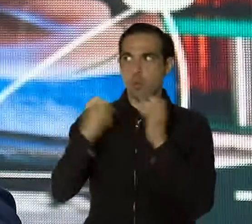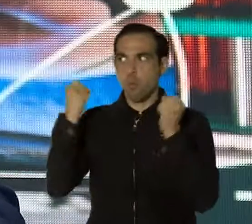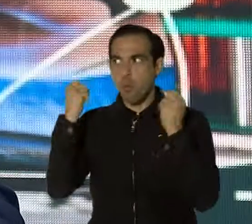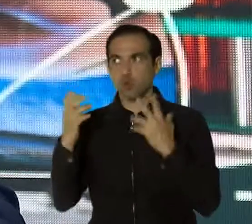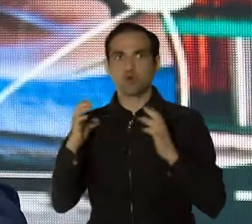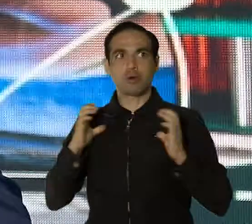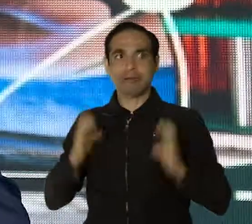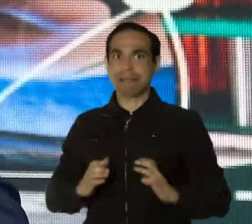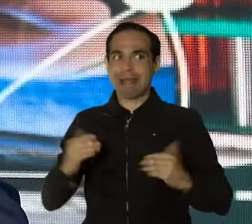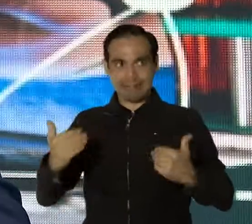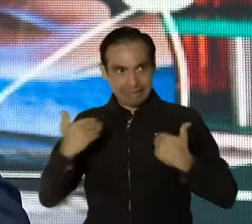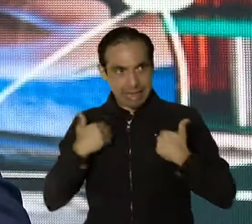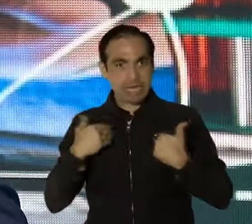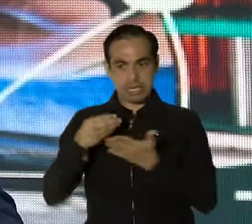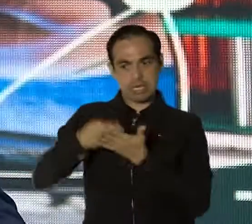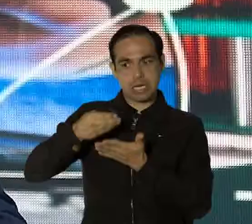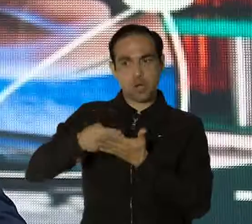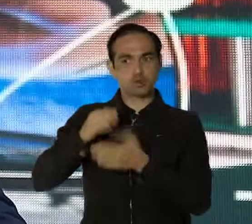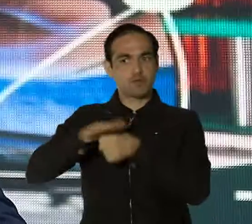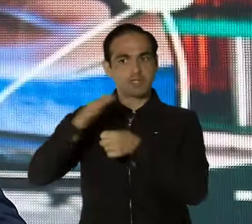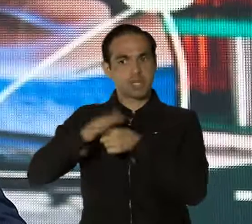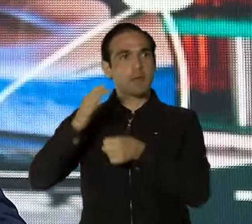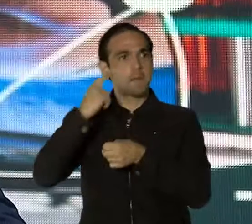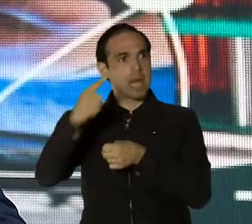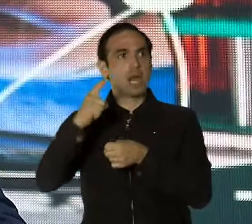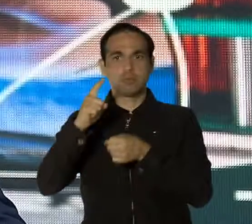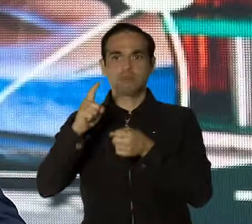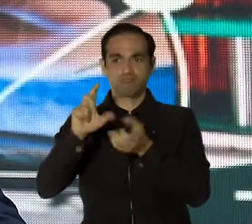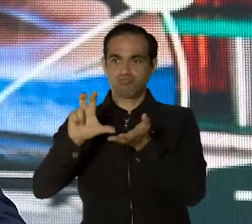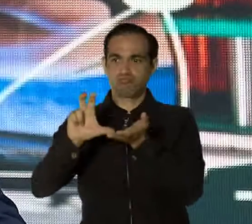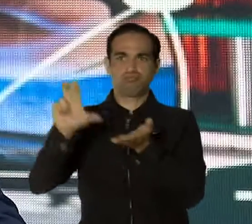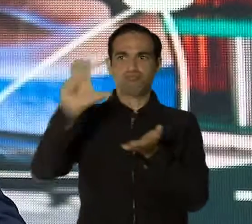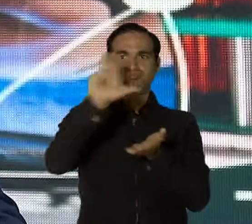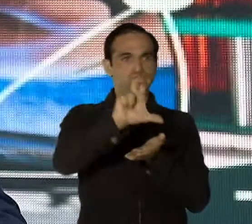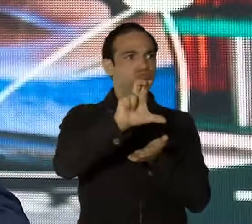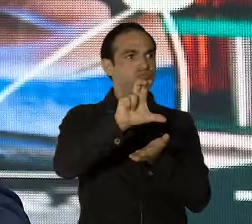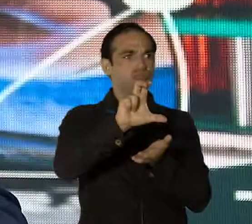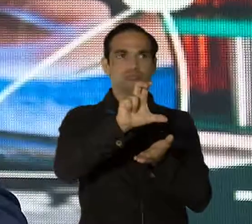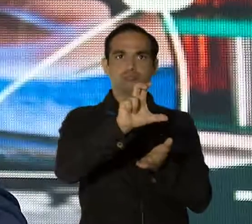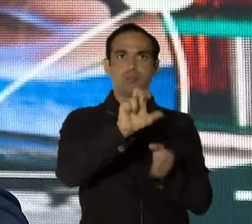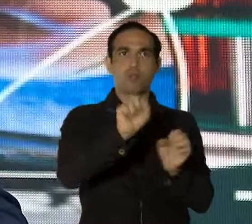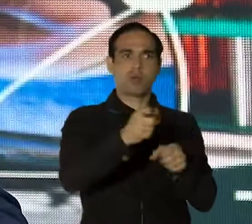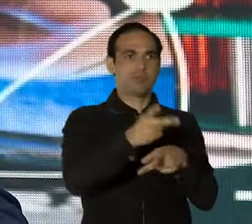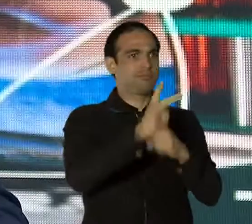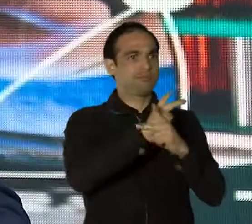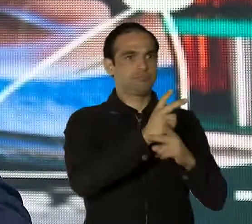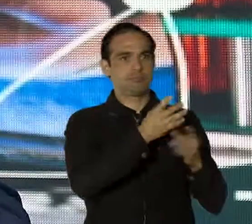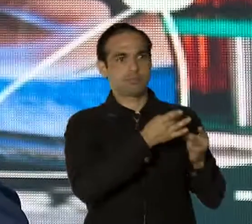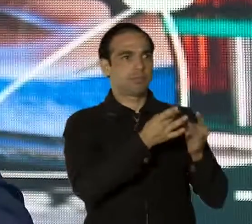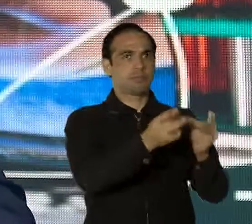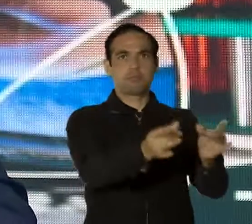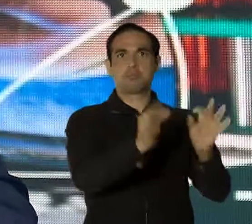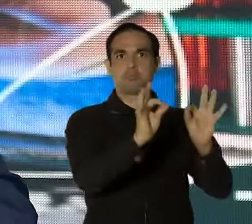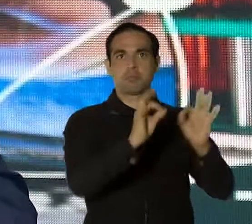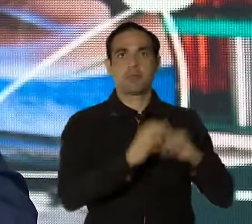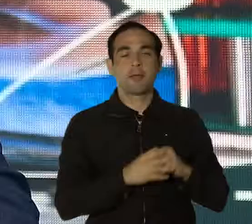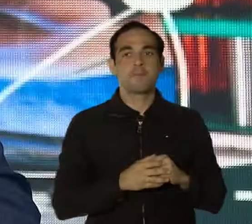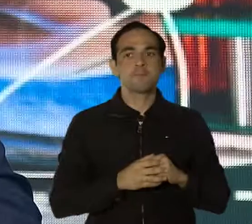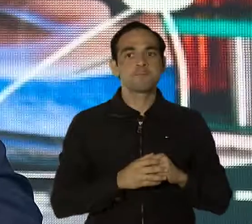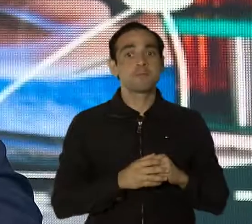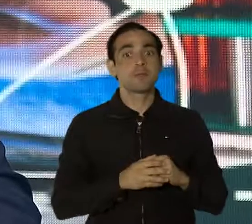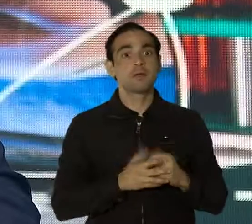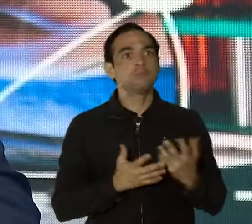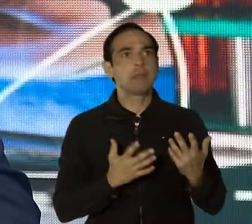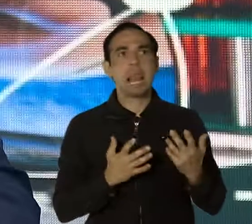23 años en la industria hipotecaria y en este último año y medio las personas pagan